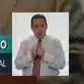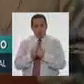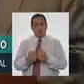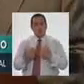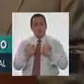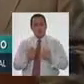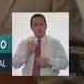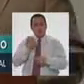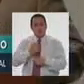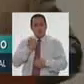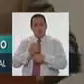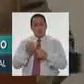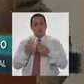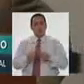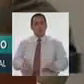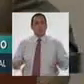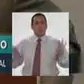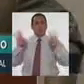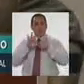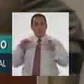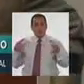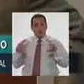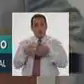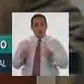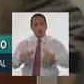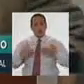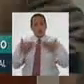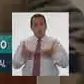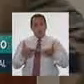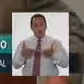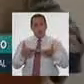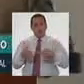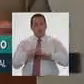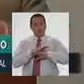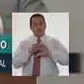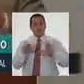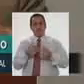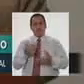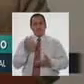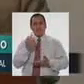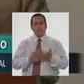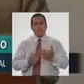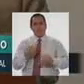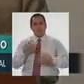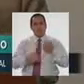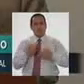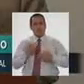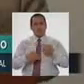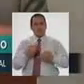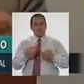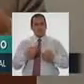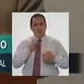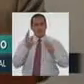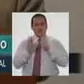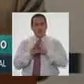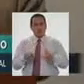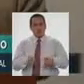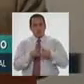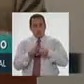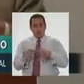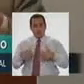componer este gran ejército que puede vencer no solamente las dificultades, sino puede